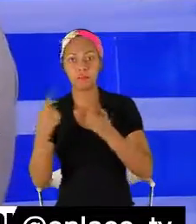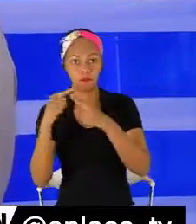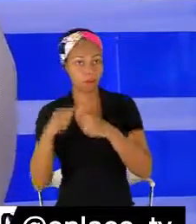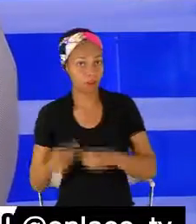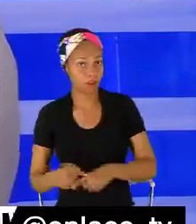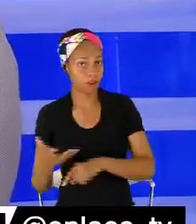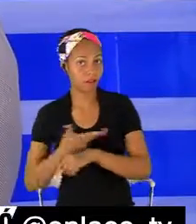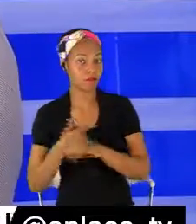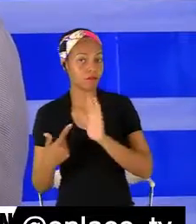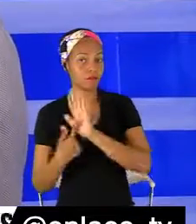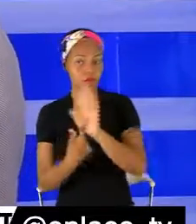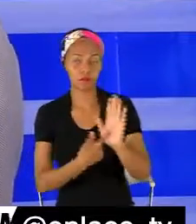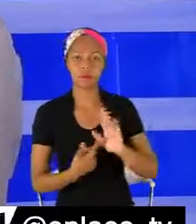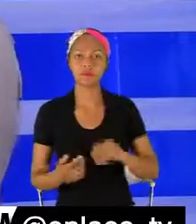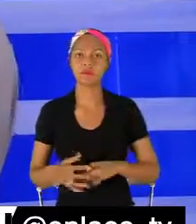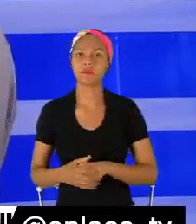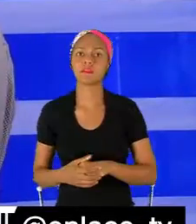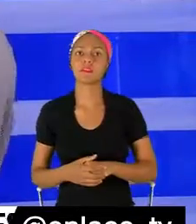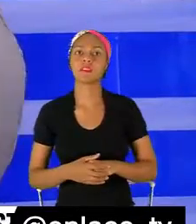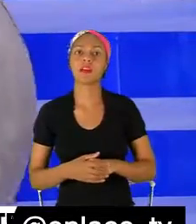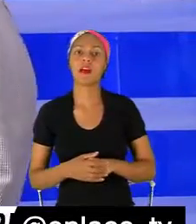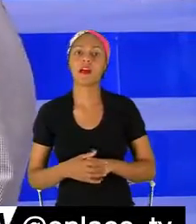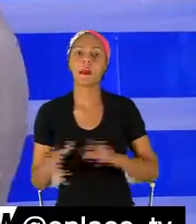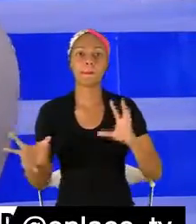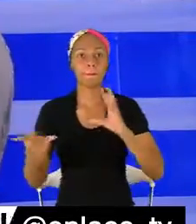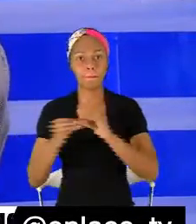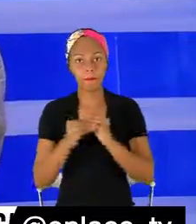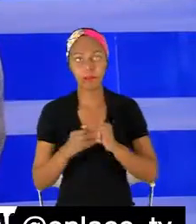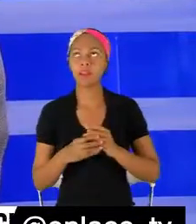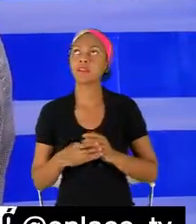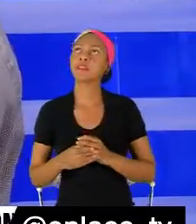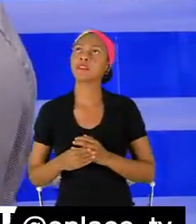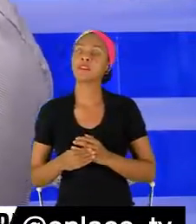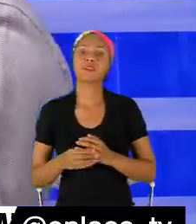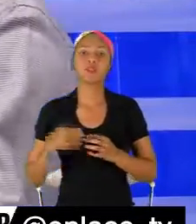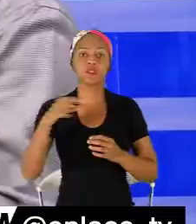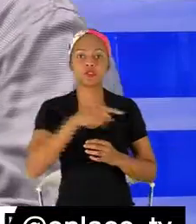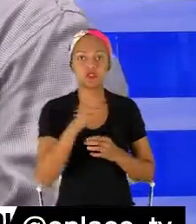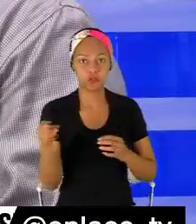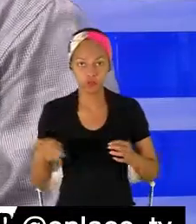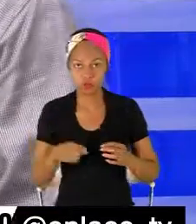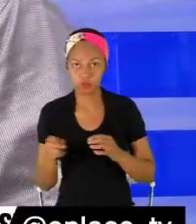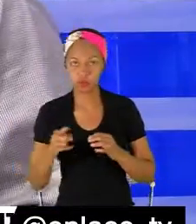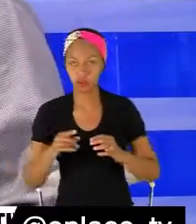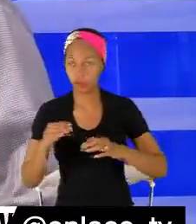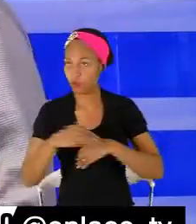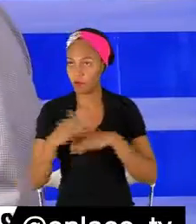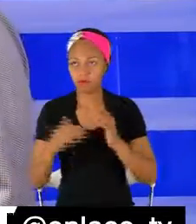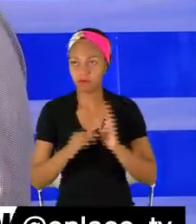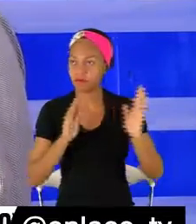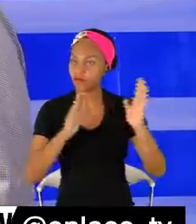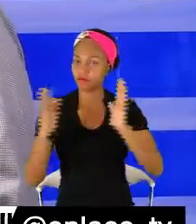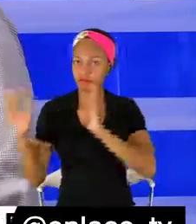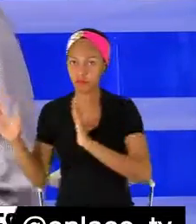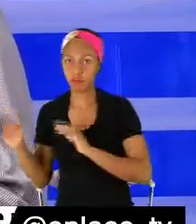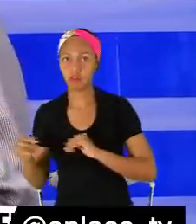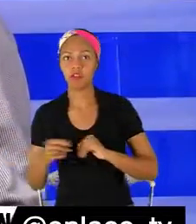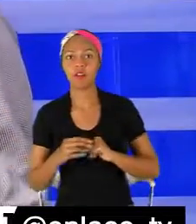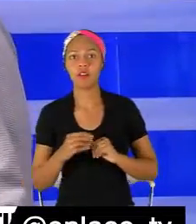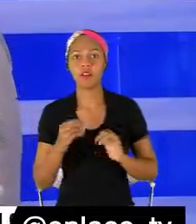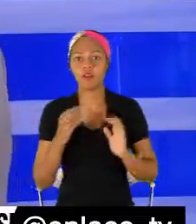artísticos. También terminamos todo el manejo de la obra, toda la instalación en